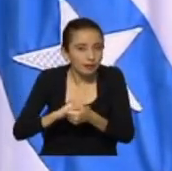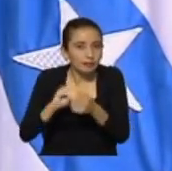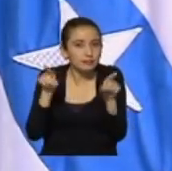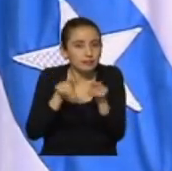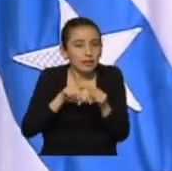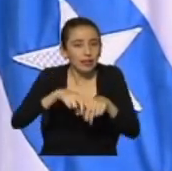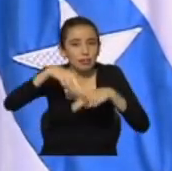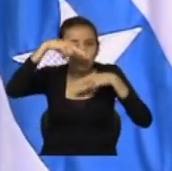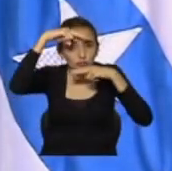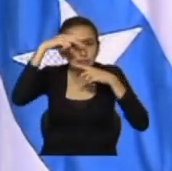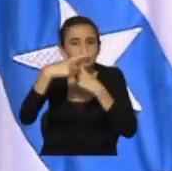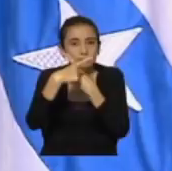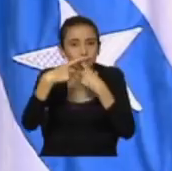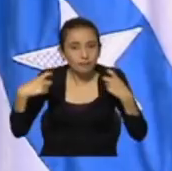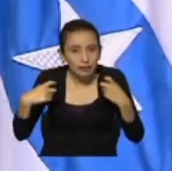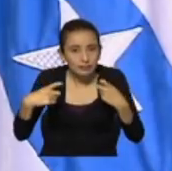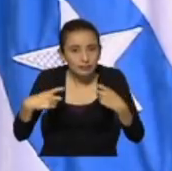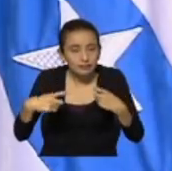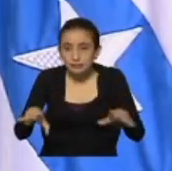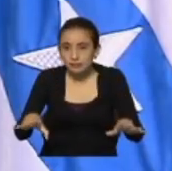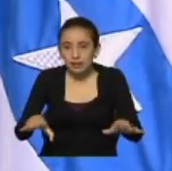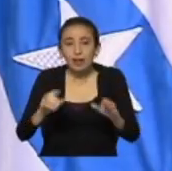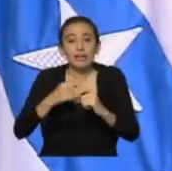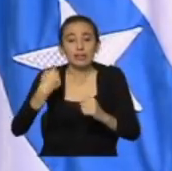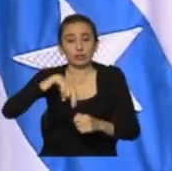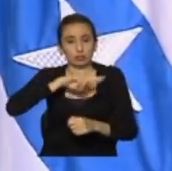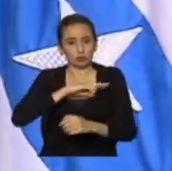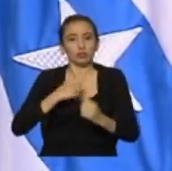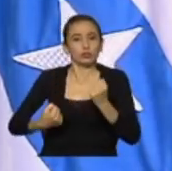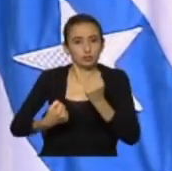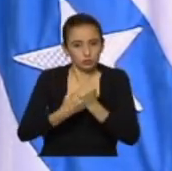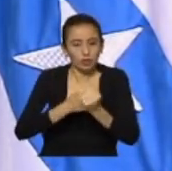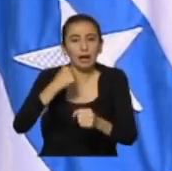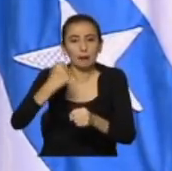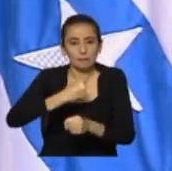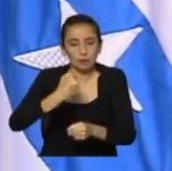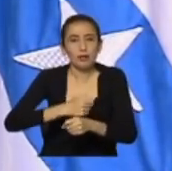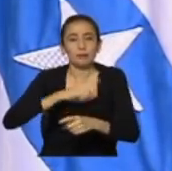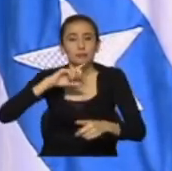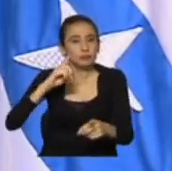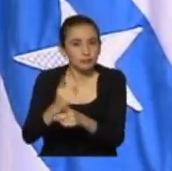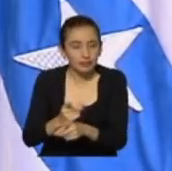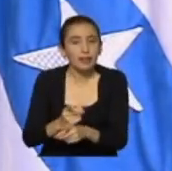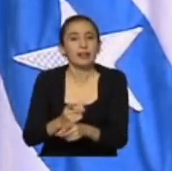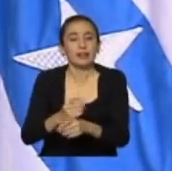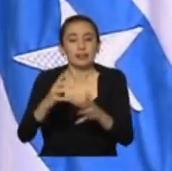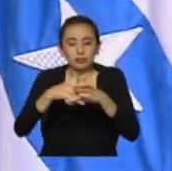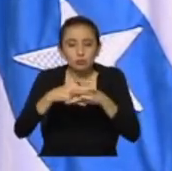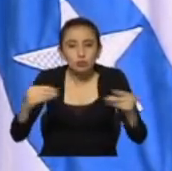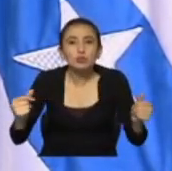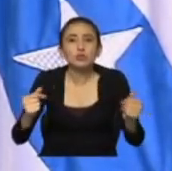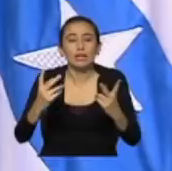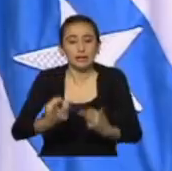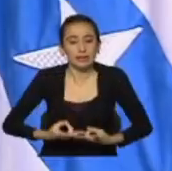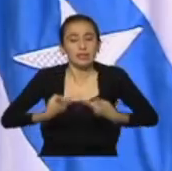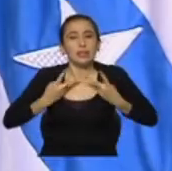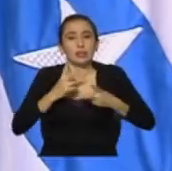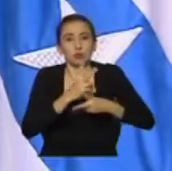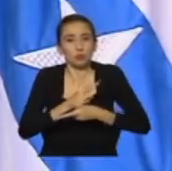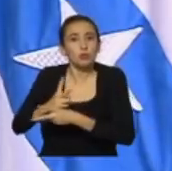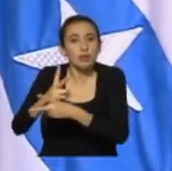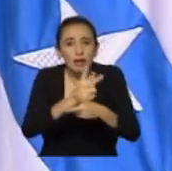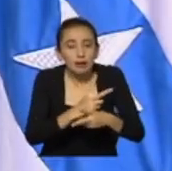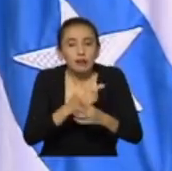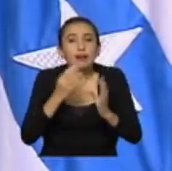noticias falsas para dañar a quienes estamos luchando día y noche por minimizar la acción del virus y salvar vidas los invito